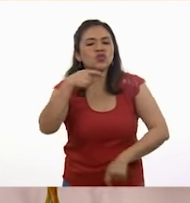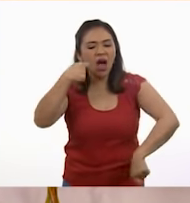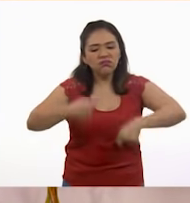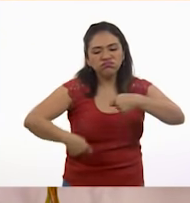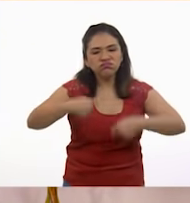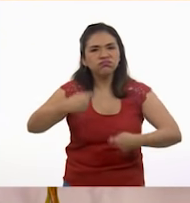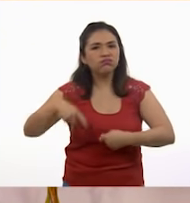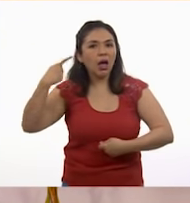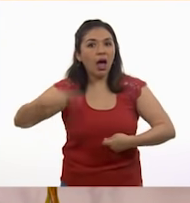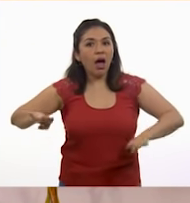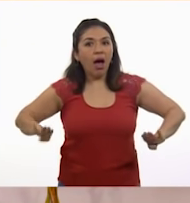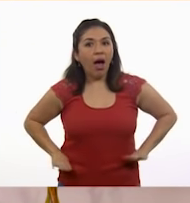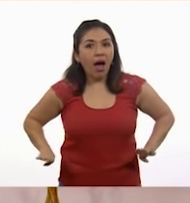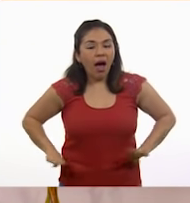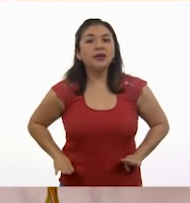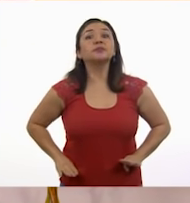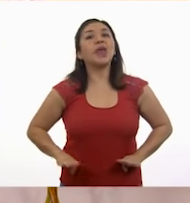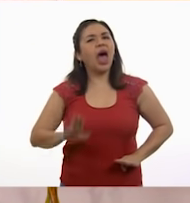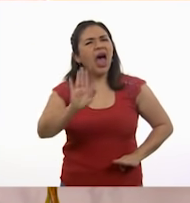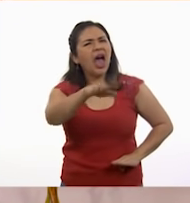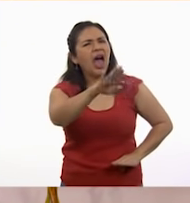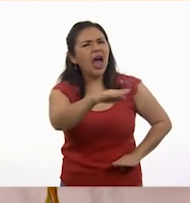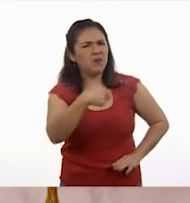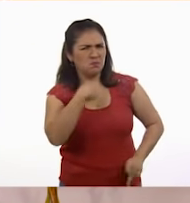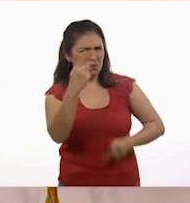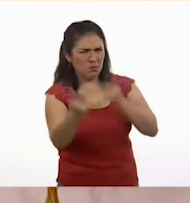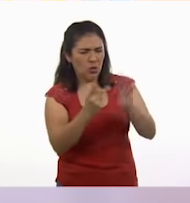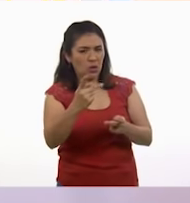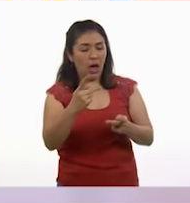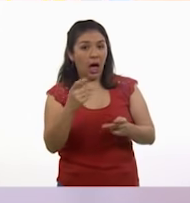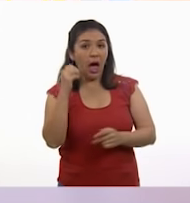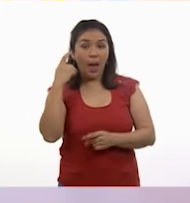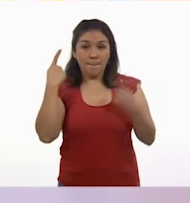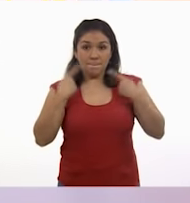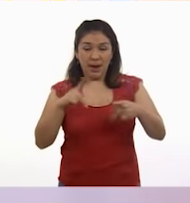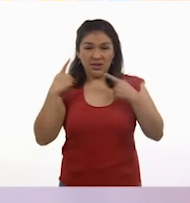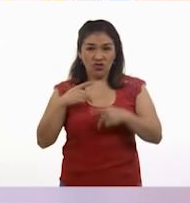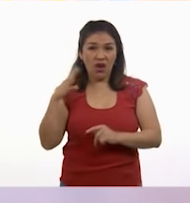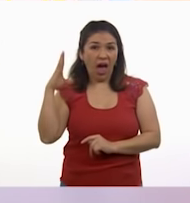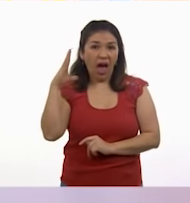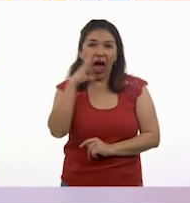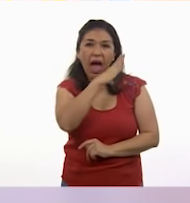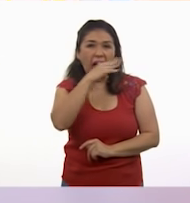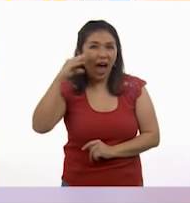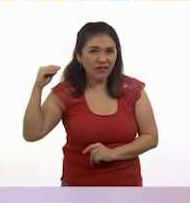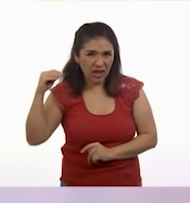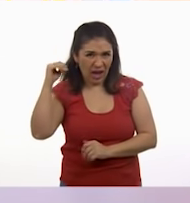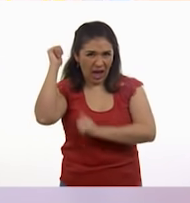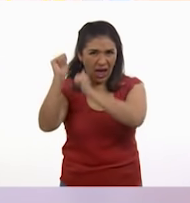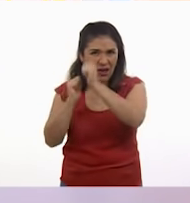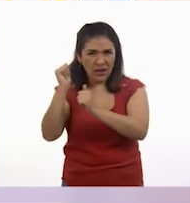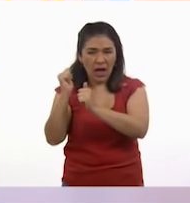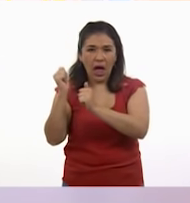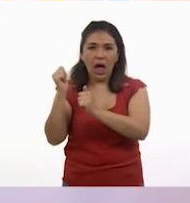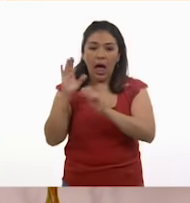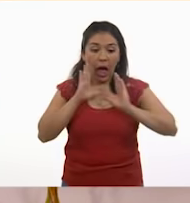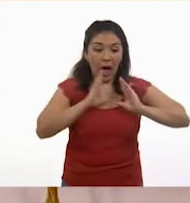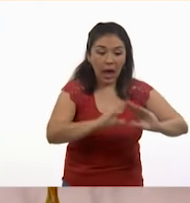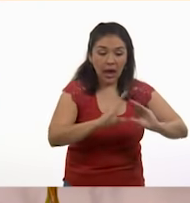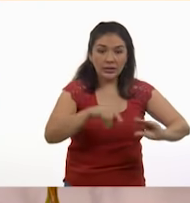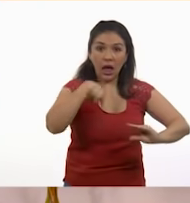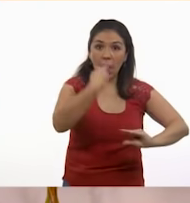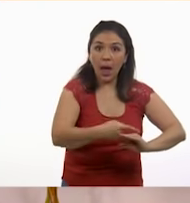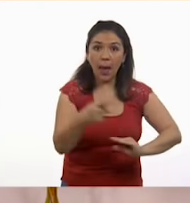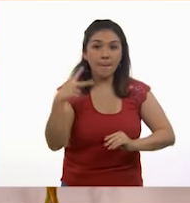o sea que los africanos les enseñaron a los veracruzanos y entonces ya sé exactamente se hizo una mezcla una